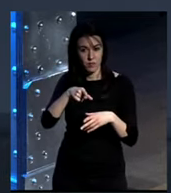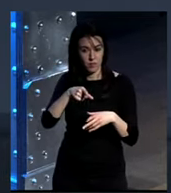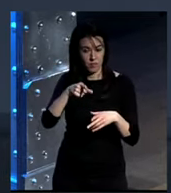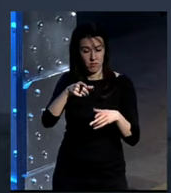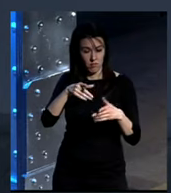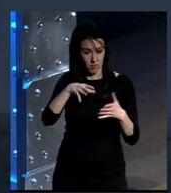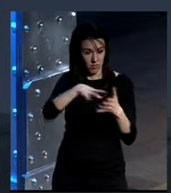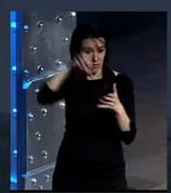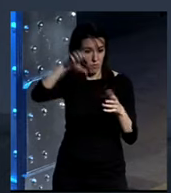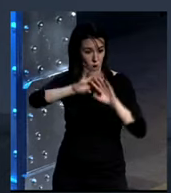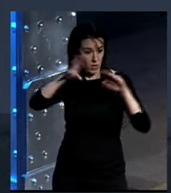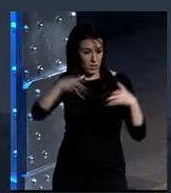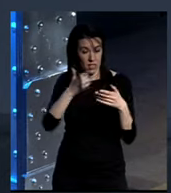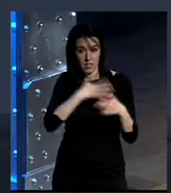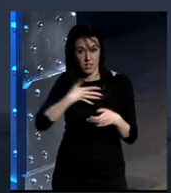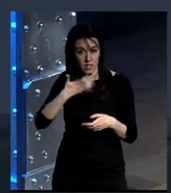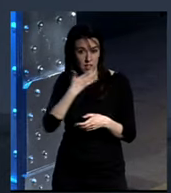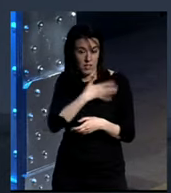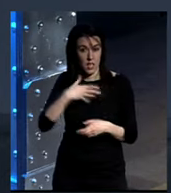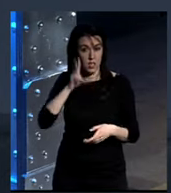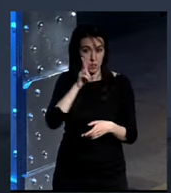para quien la quiera ver.